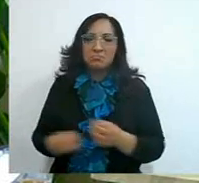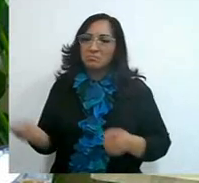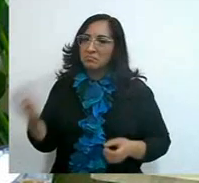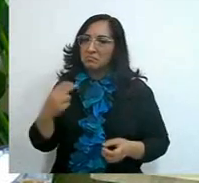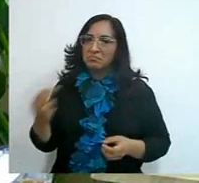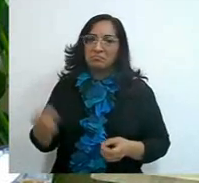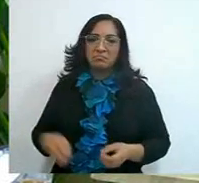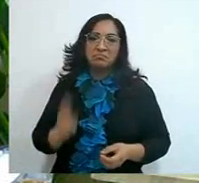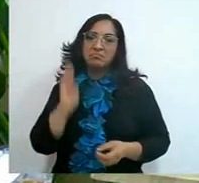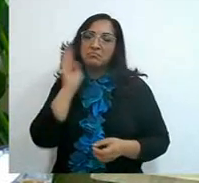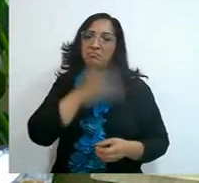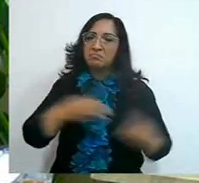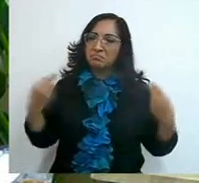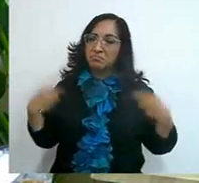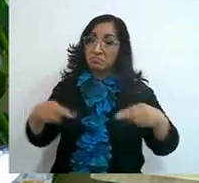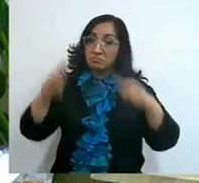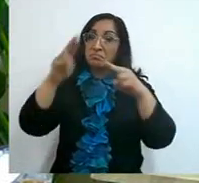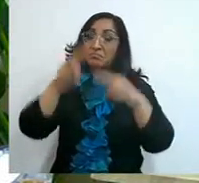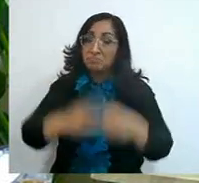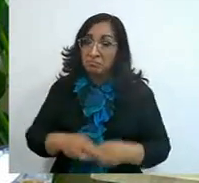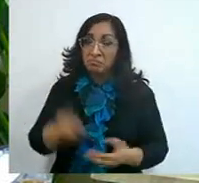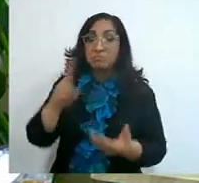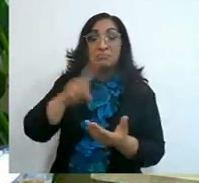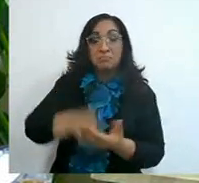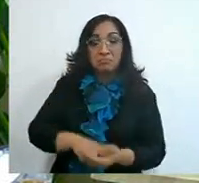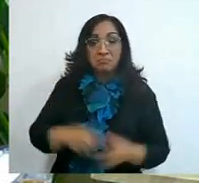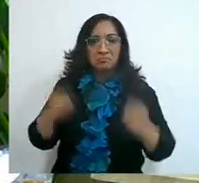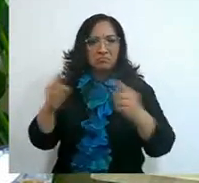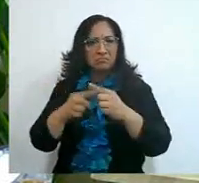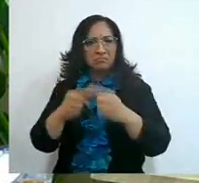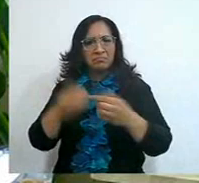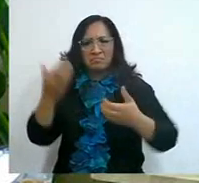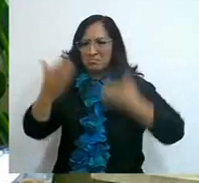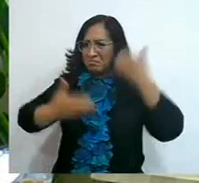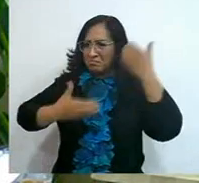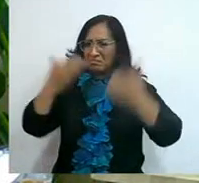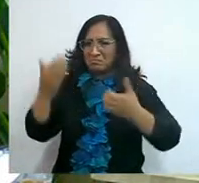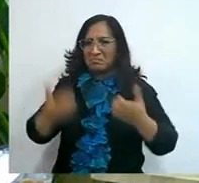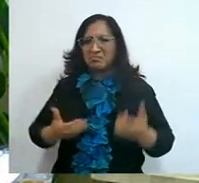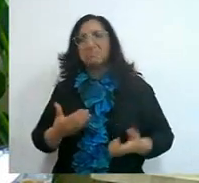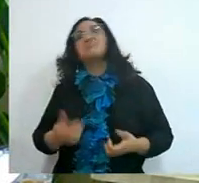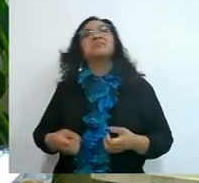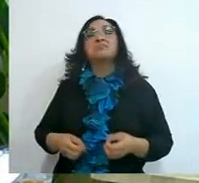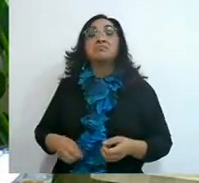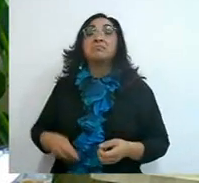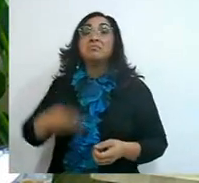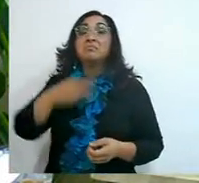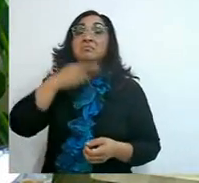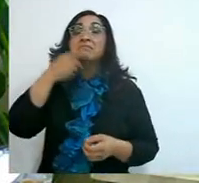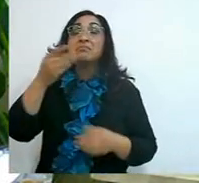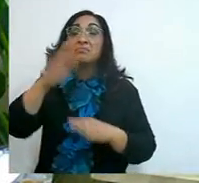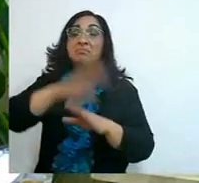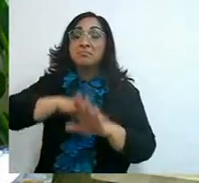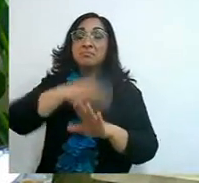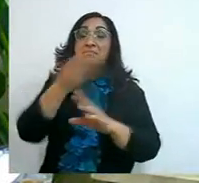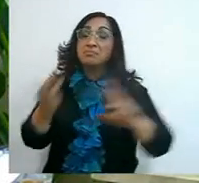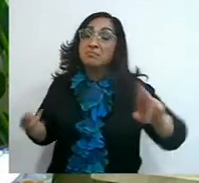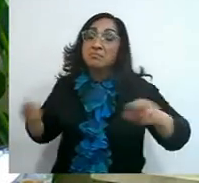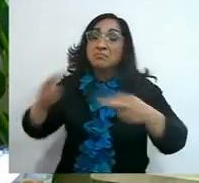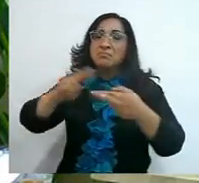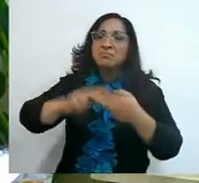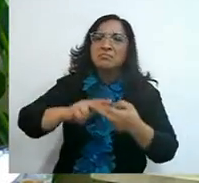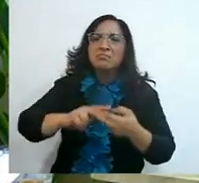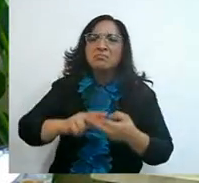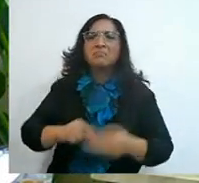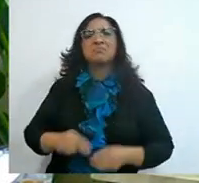Falsos maestros dentro de la iglesia que enseñarán herejías destructoras. Destruyen nuestra